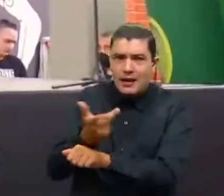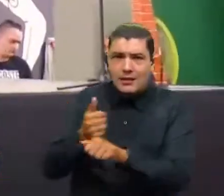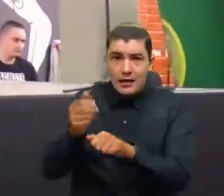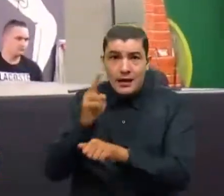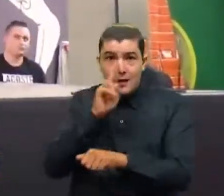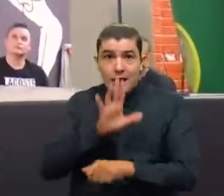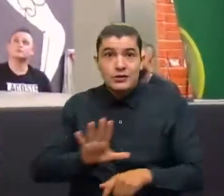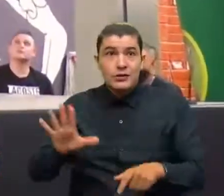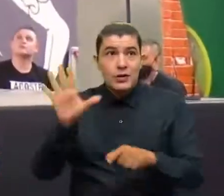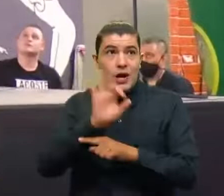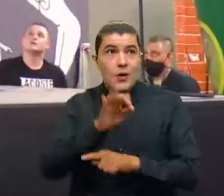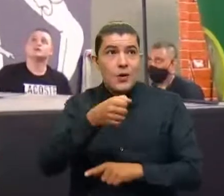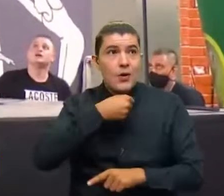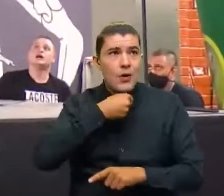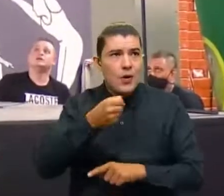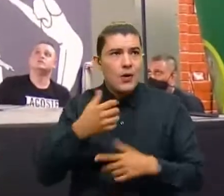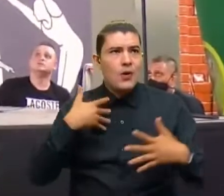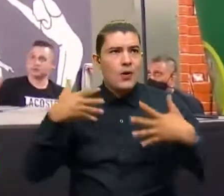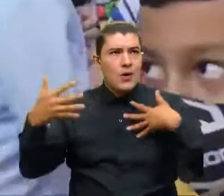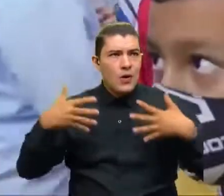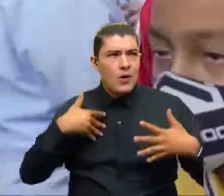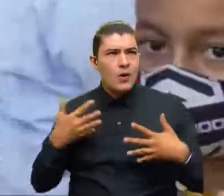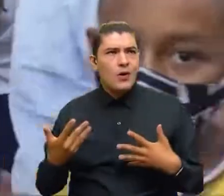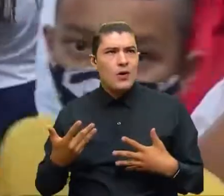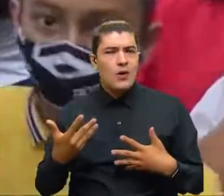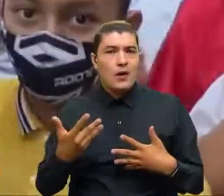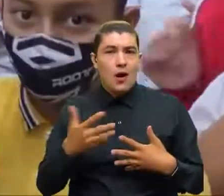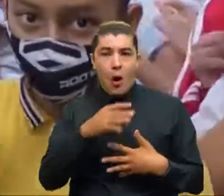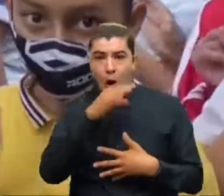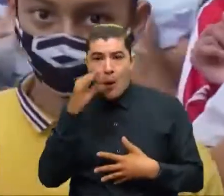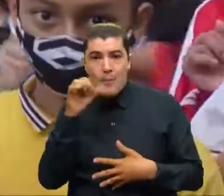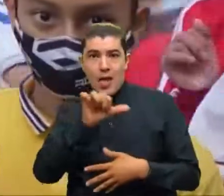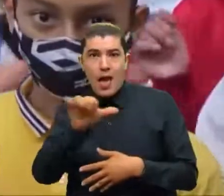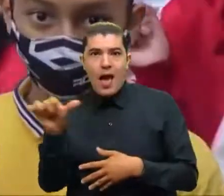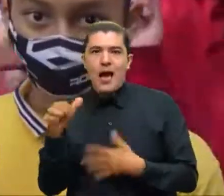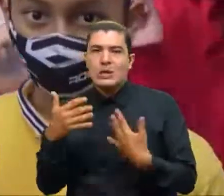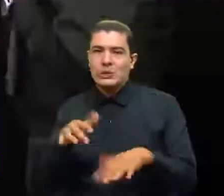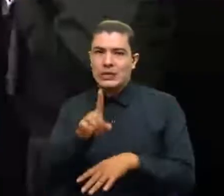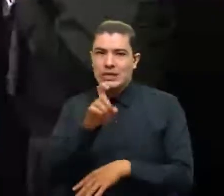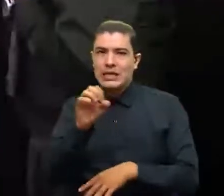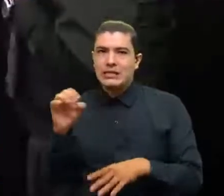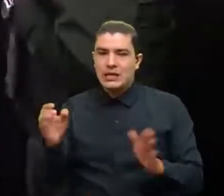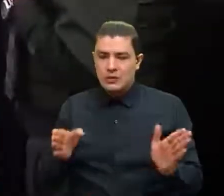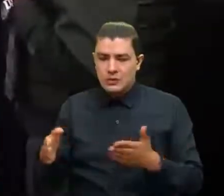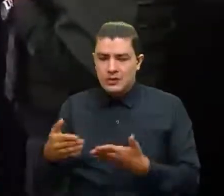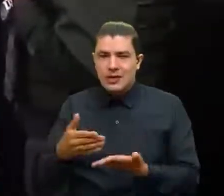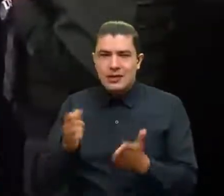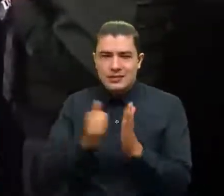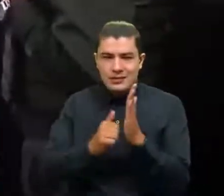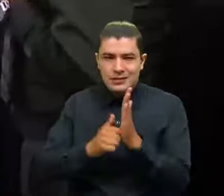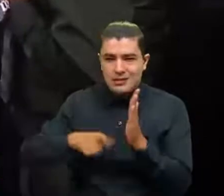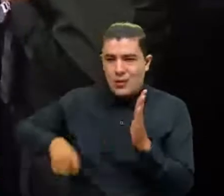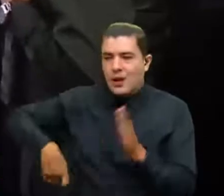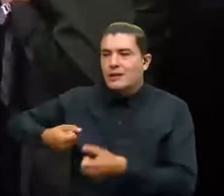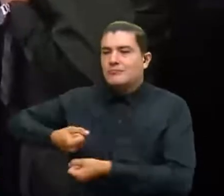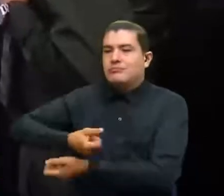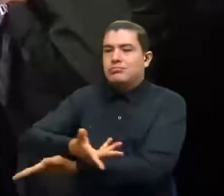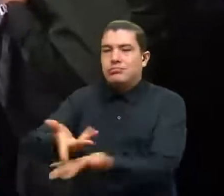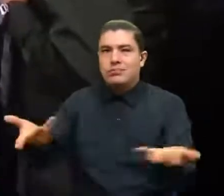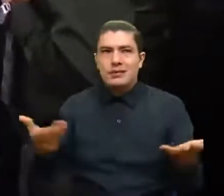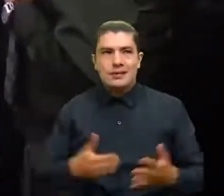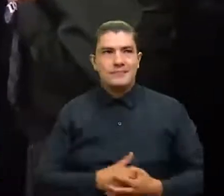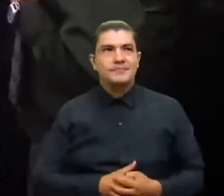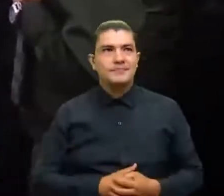nacional como son cantantes, actores, actrices, a traer 600 kits escolares. Artistas como Marilyn Patiño y Joaquín